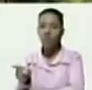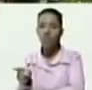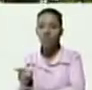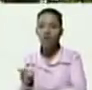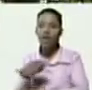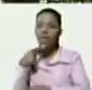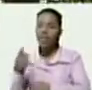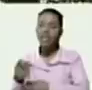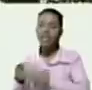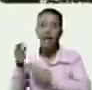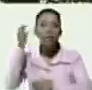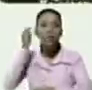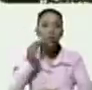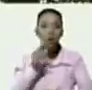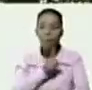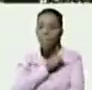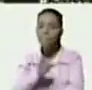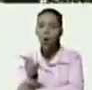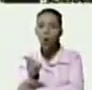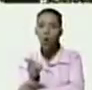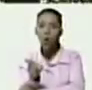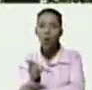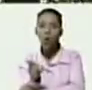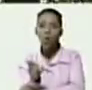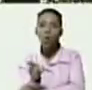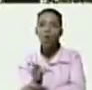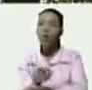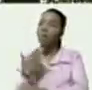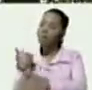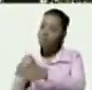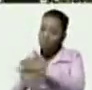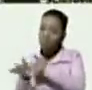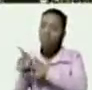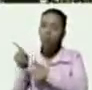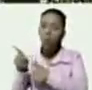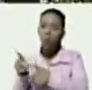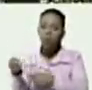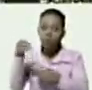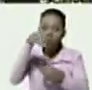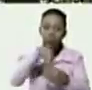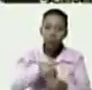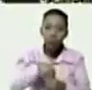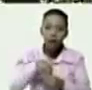Sucre que se vaya a la reserva,